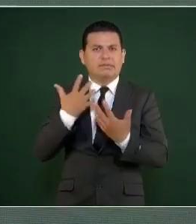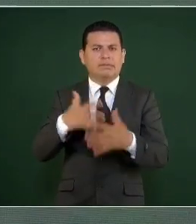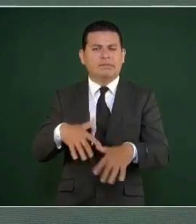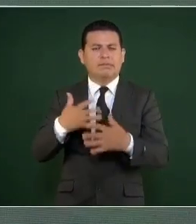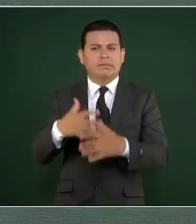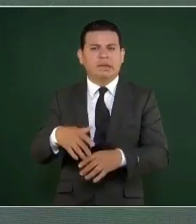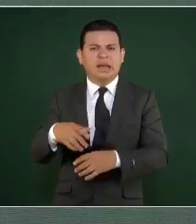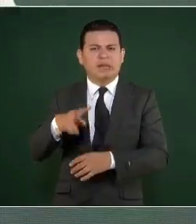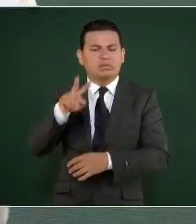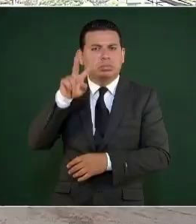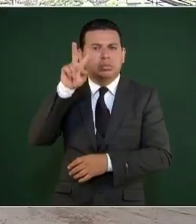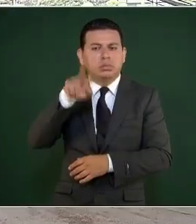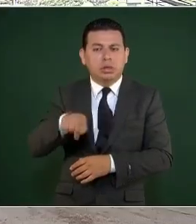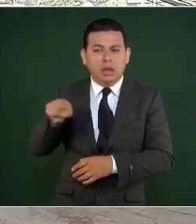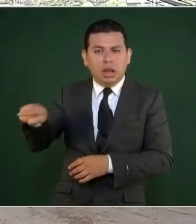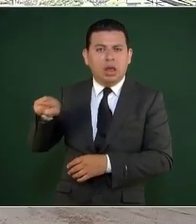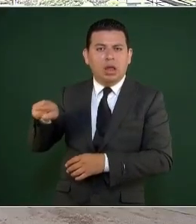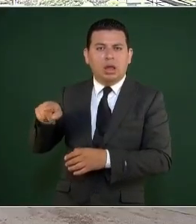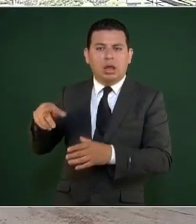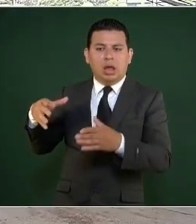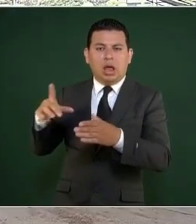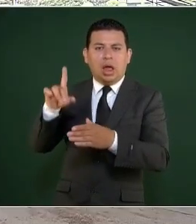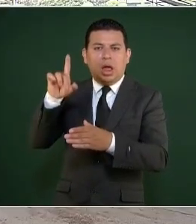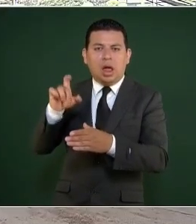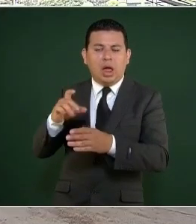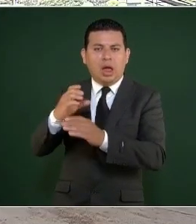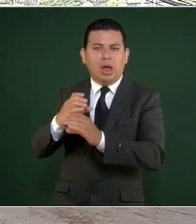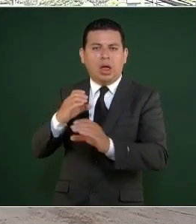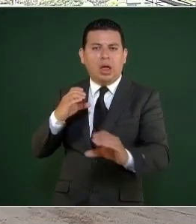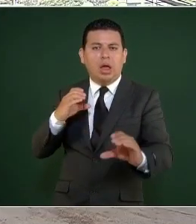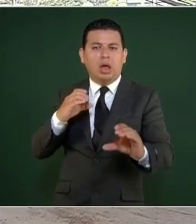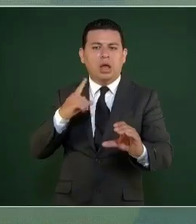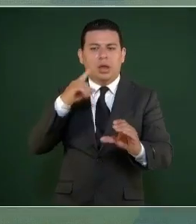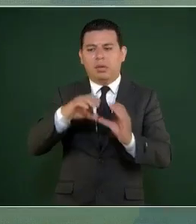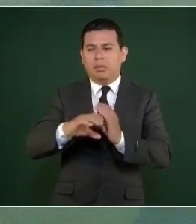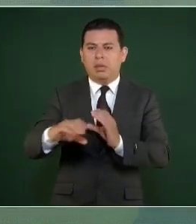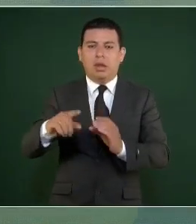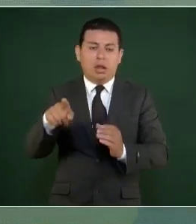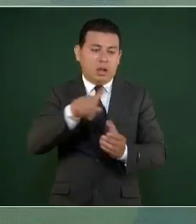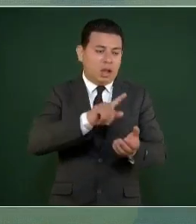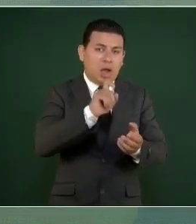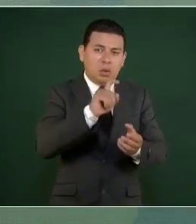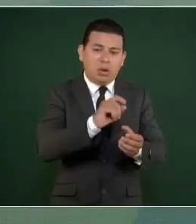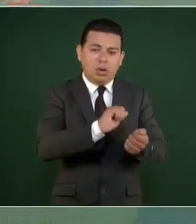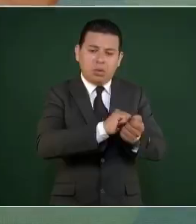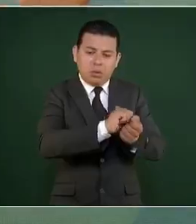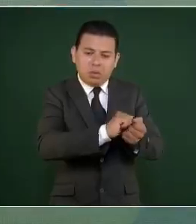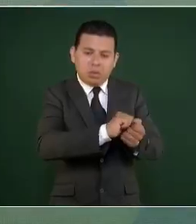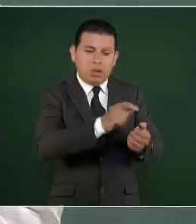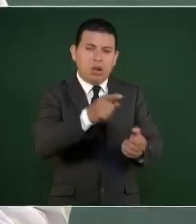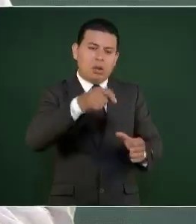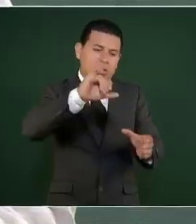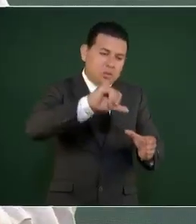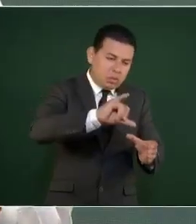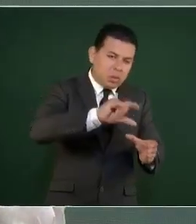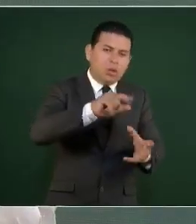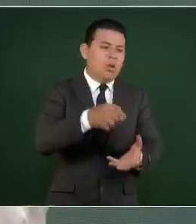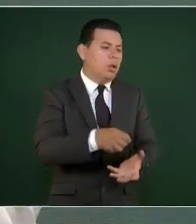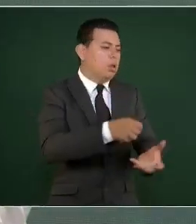O sea, cómo el agua que utilizan para lavar la ropa, la utilizan para